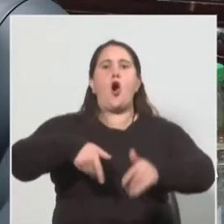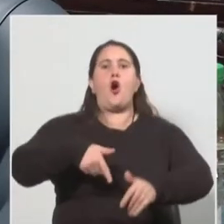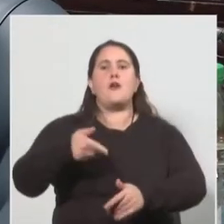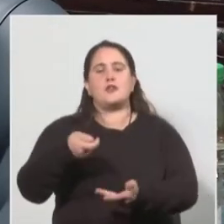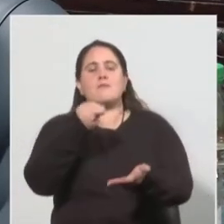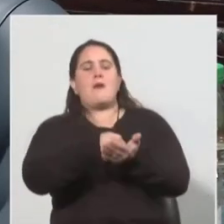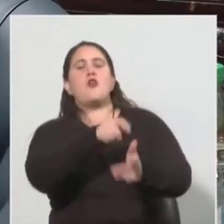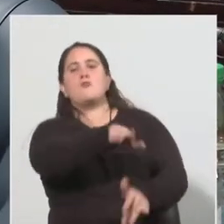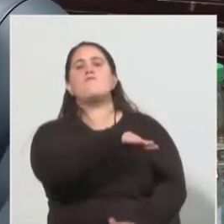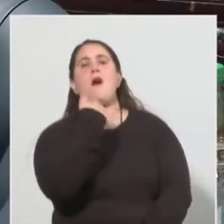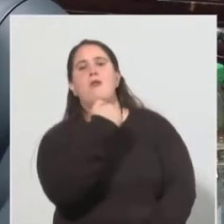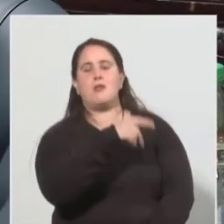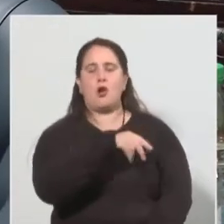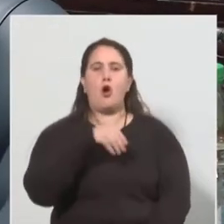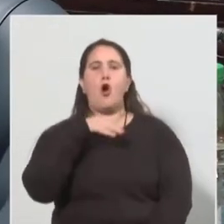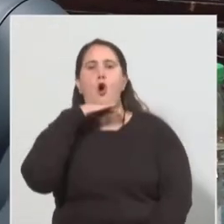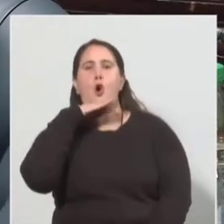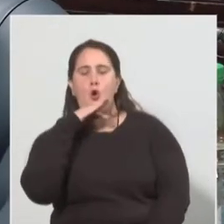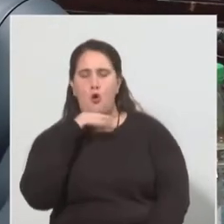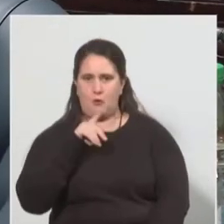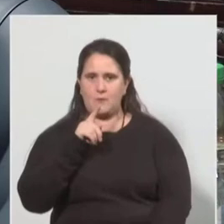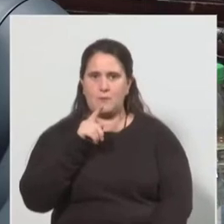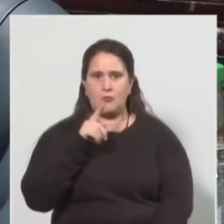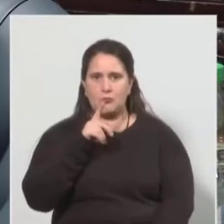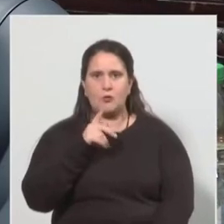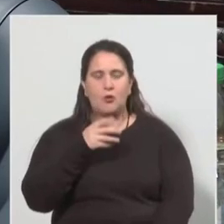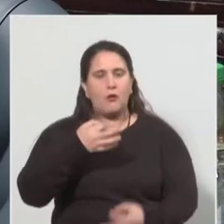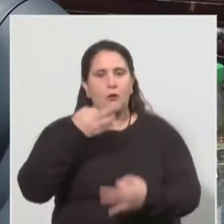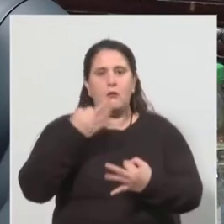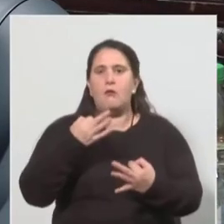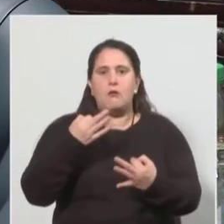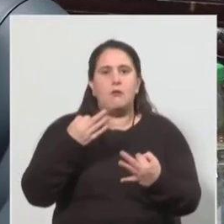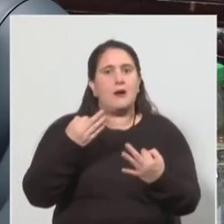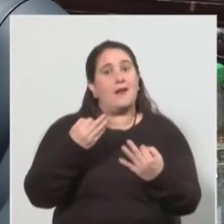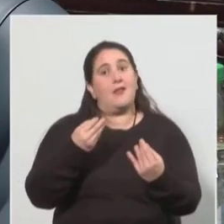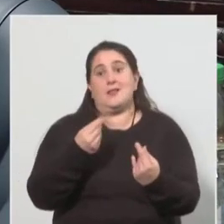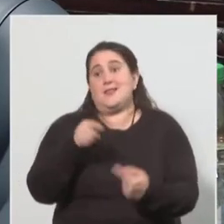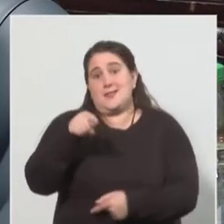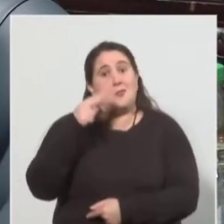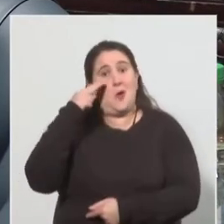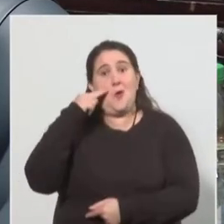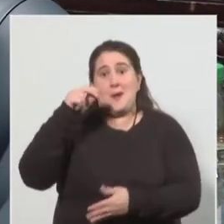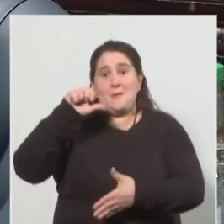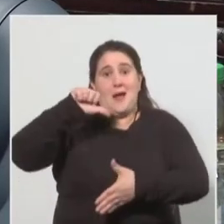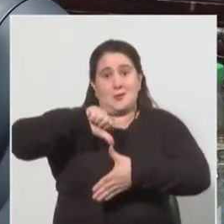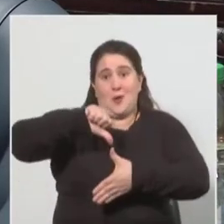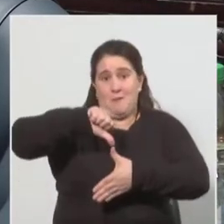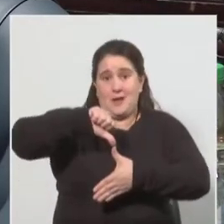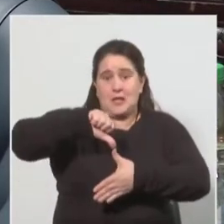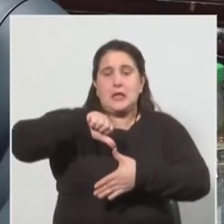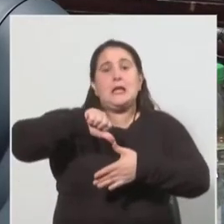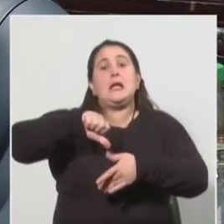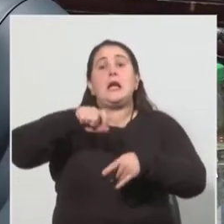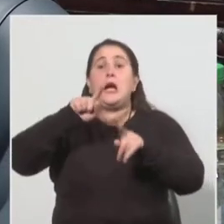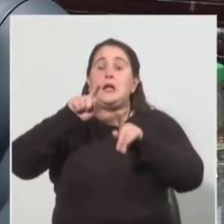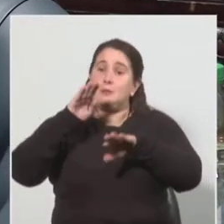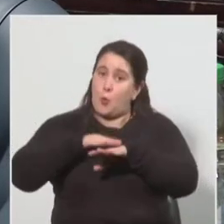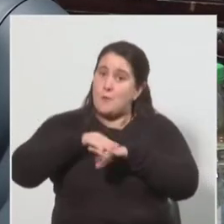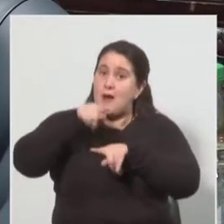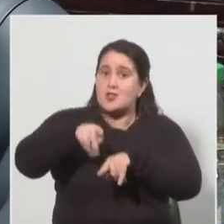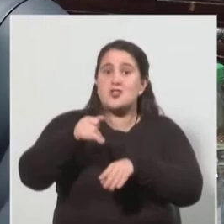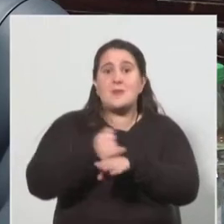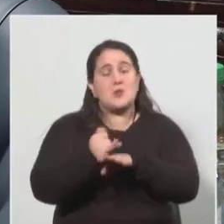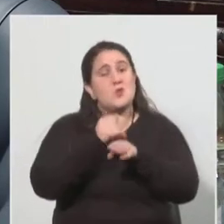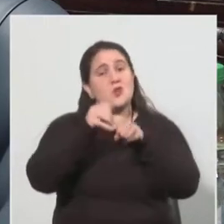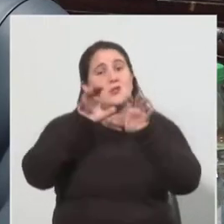la corrupción que tanto aquejan a Sudamérica, que debilitan las instituciones y afectan